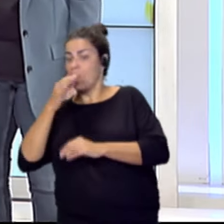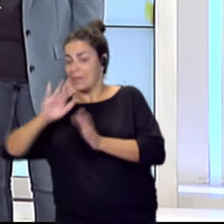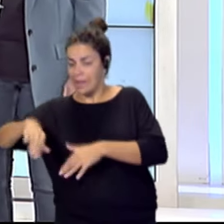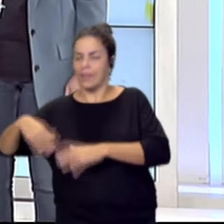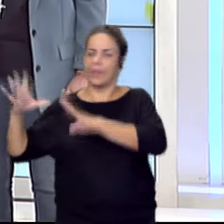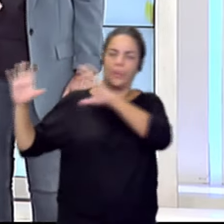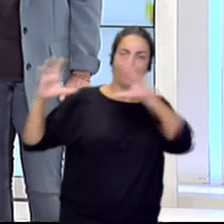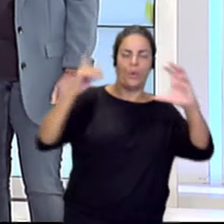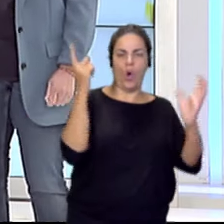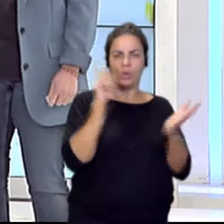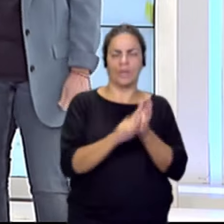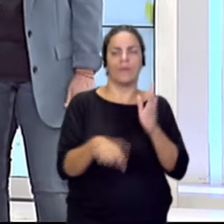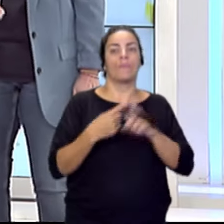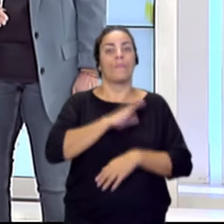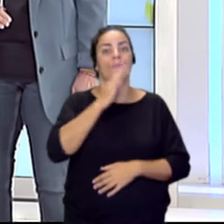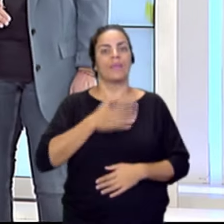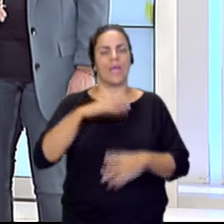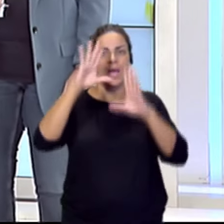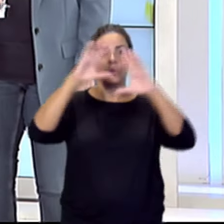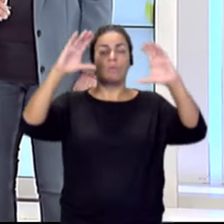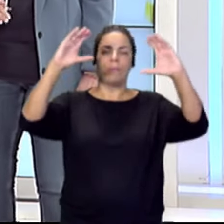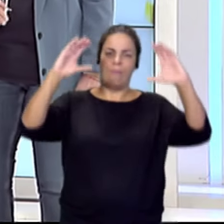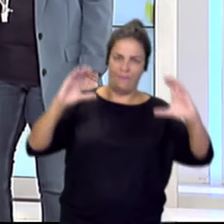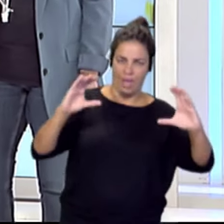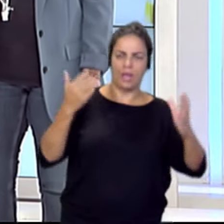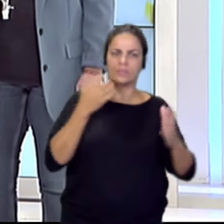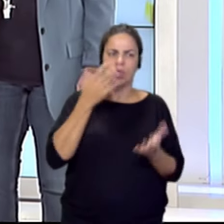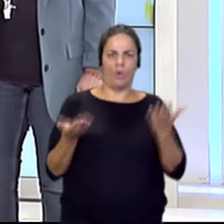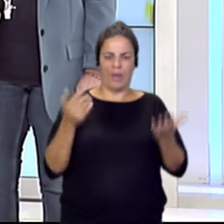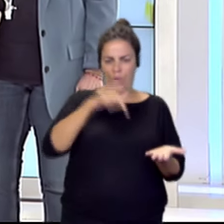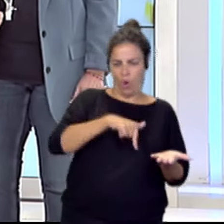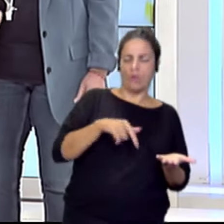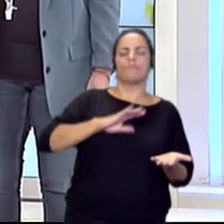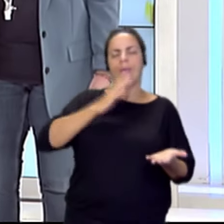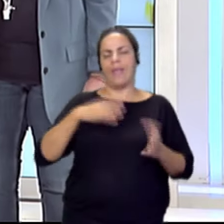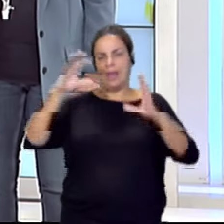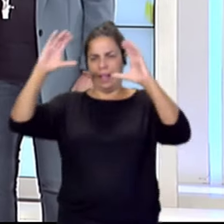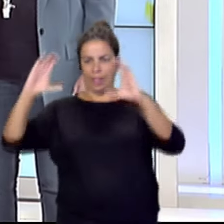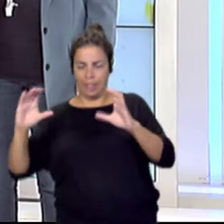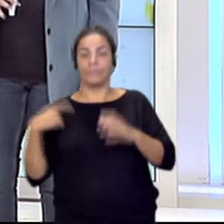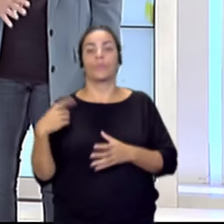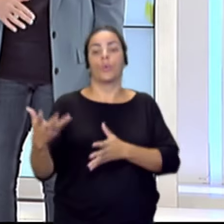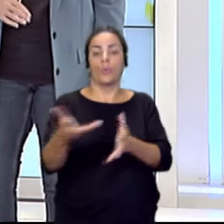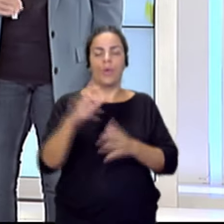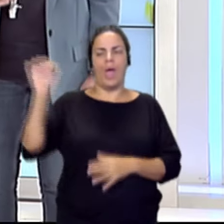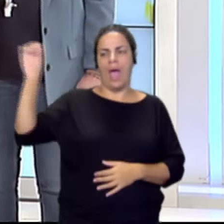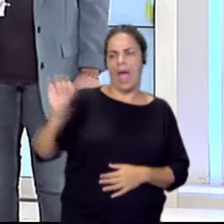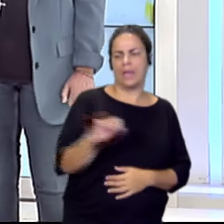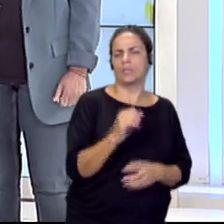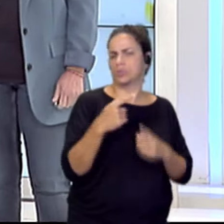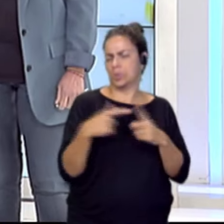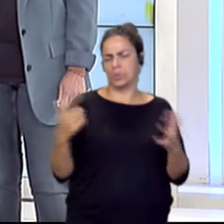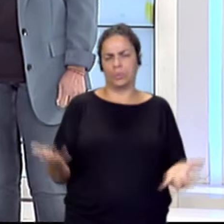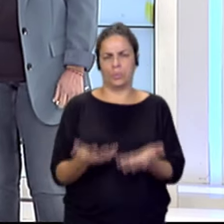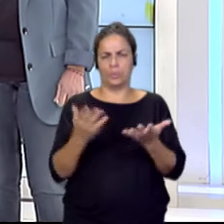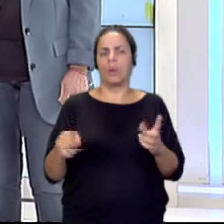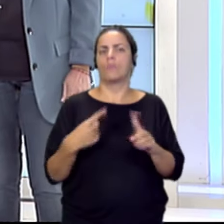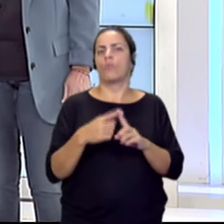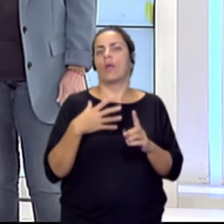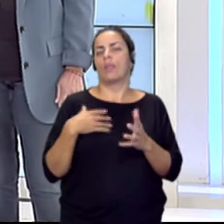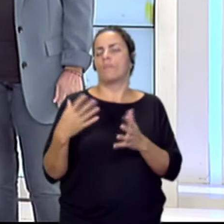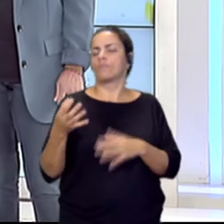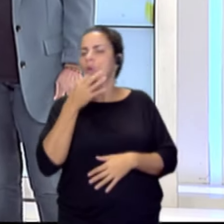mañana se van a situar a menor altitud que en el día de hoy. El viento va a ser el alisio, soplará flojo, aumentará de intensidad moderado